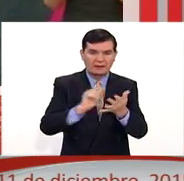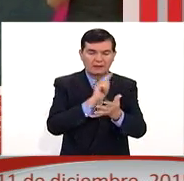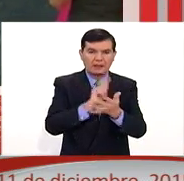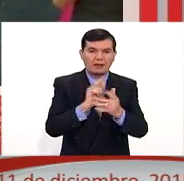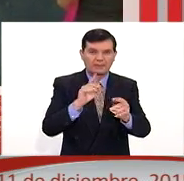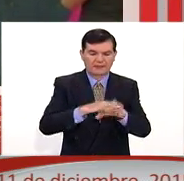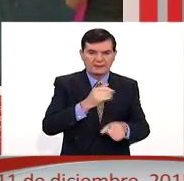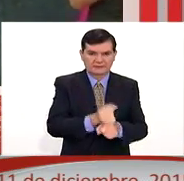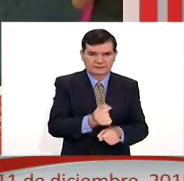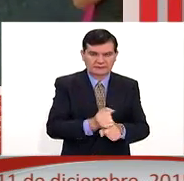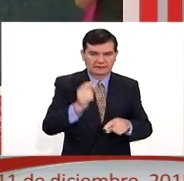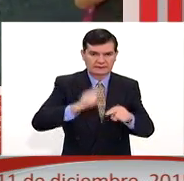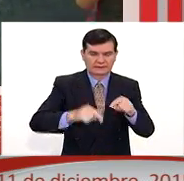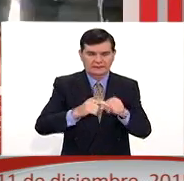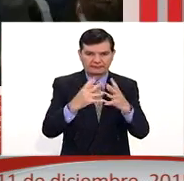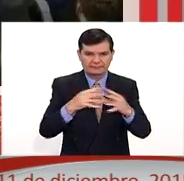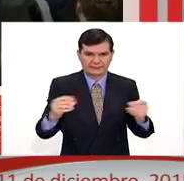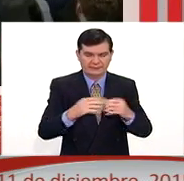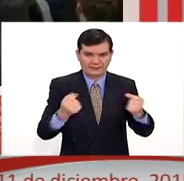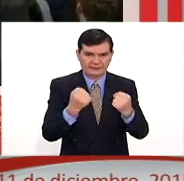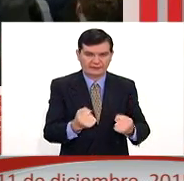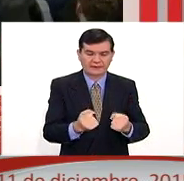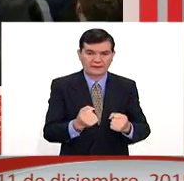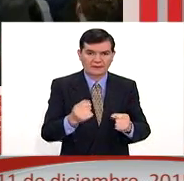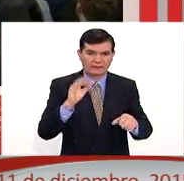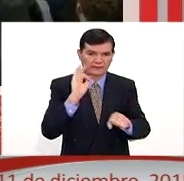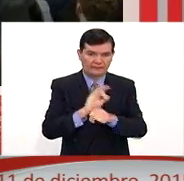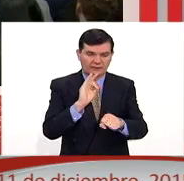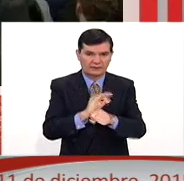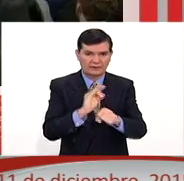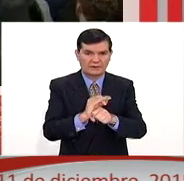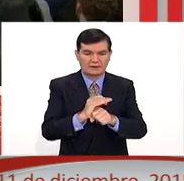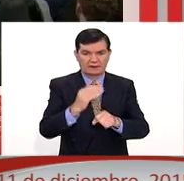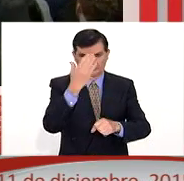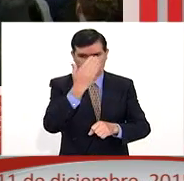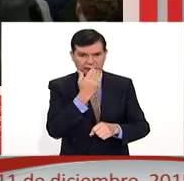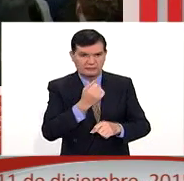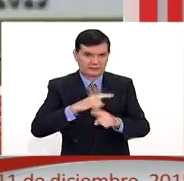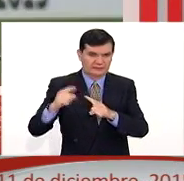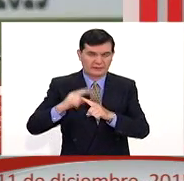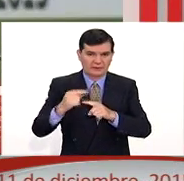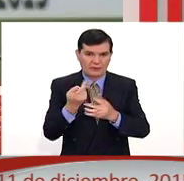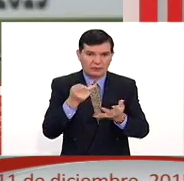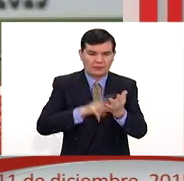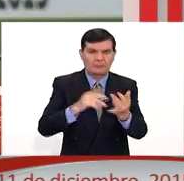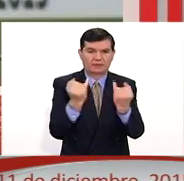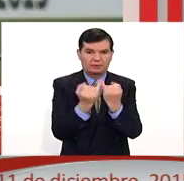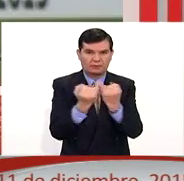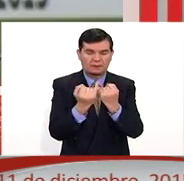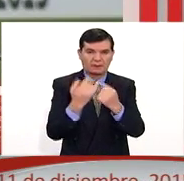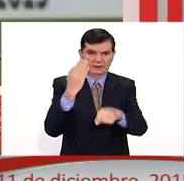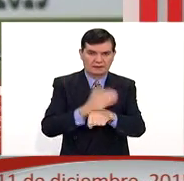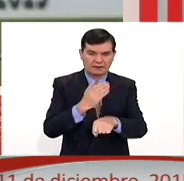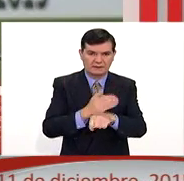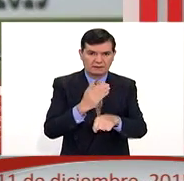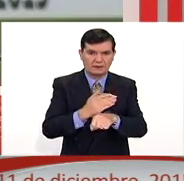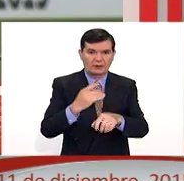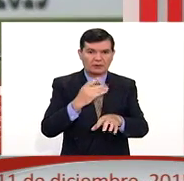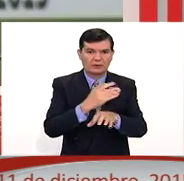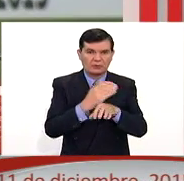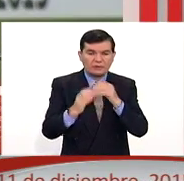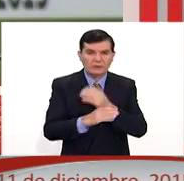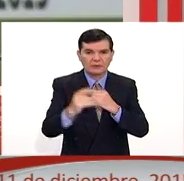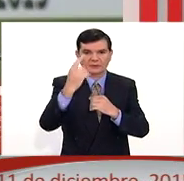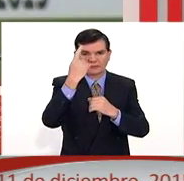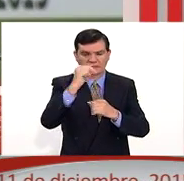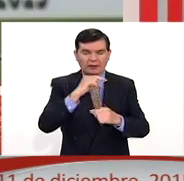la tortura y la desaparición forzada. Fortalecer las capacidades, pero además también sancionar conductas